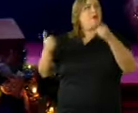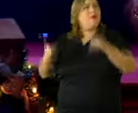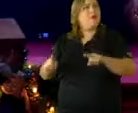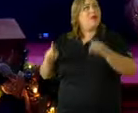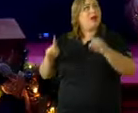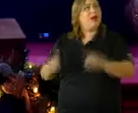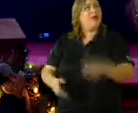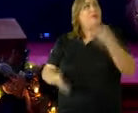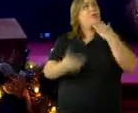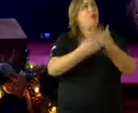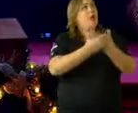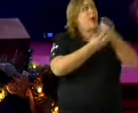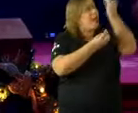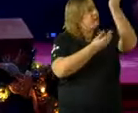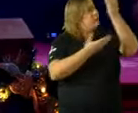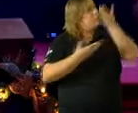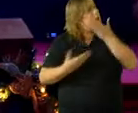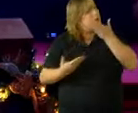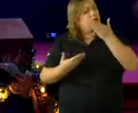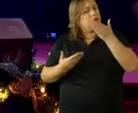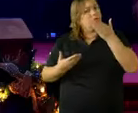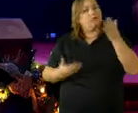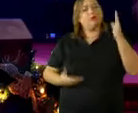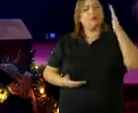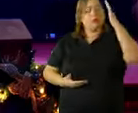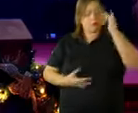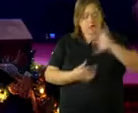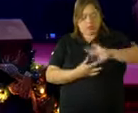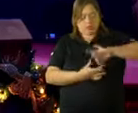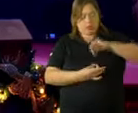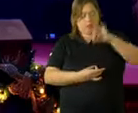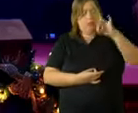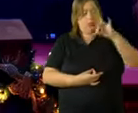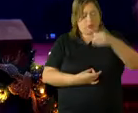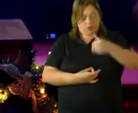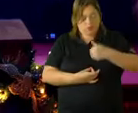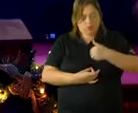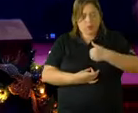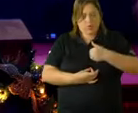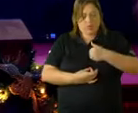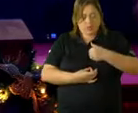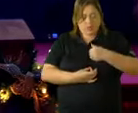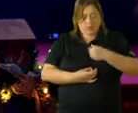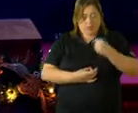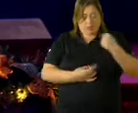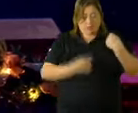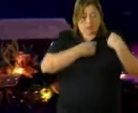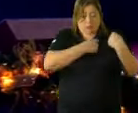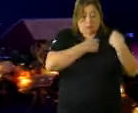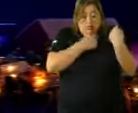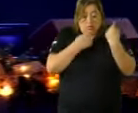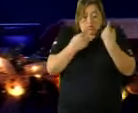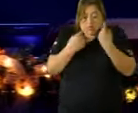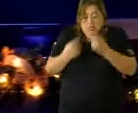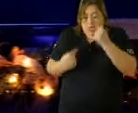buena noticia. Ese espíritu que Dios puso en mí, lo puso desde niña. Cuando